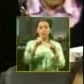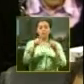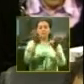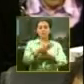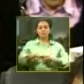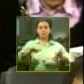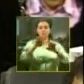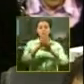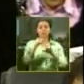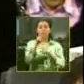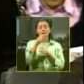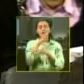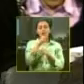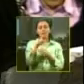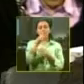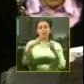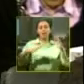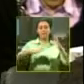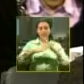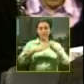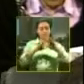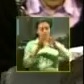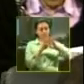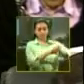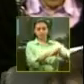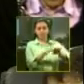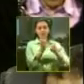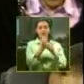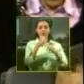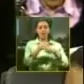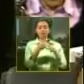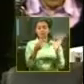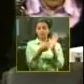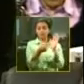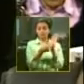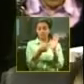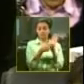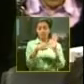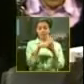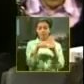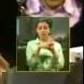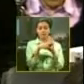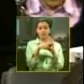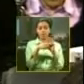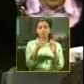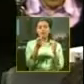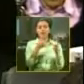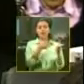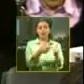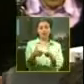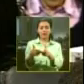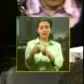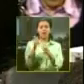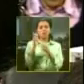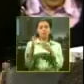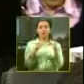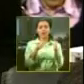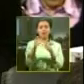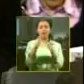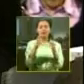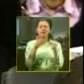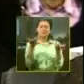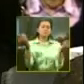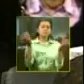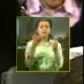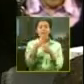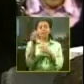diferenciación entre lo que es la paz, que hace referencia a esa negación del hecho de la guerra, a una carrera armamentista y